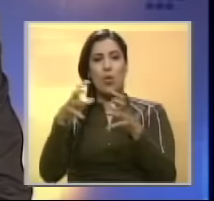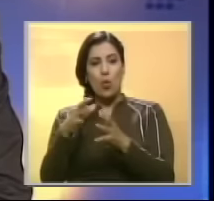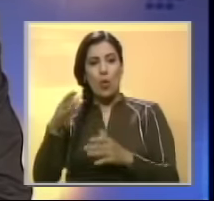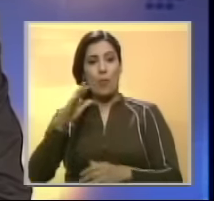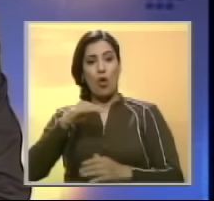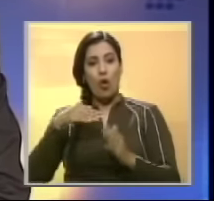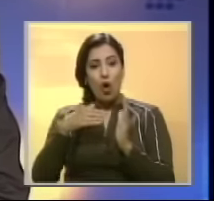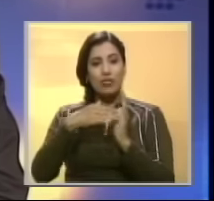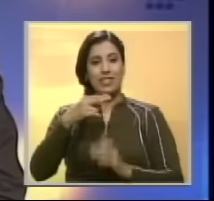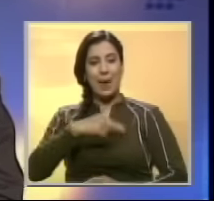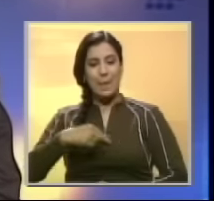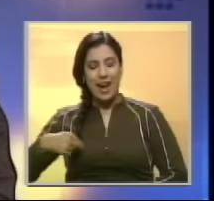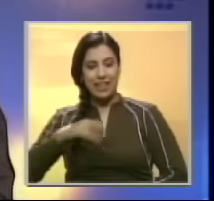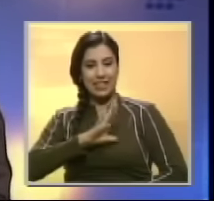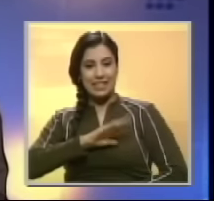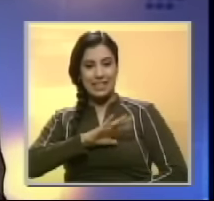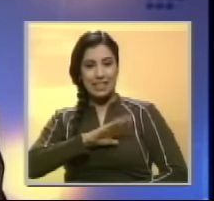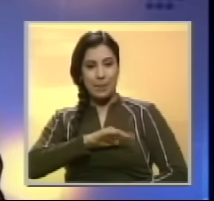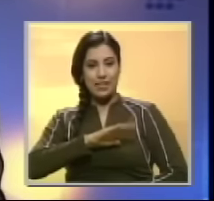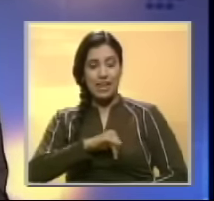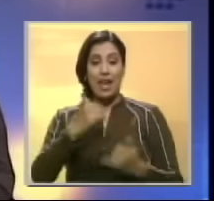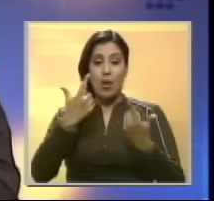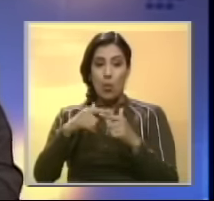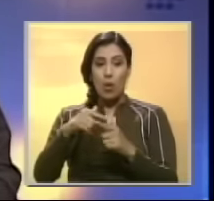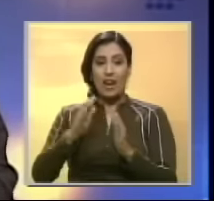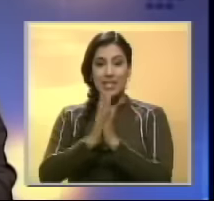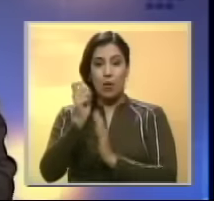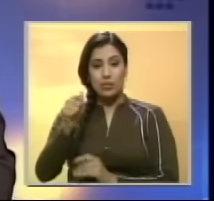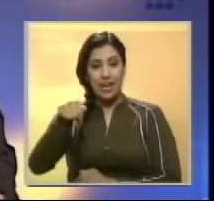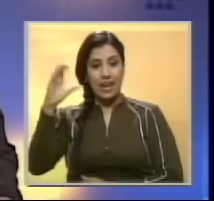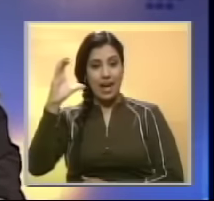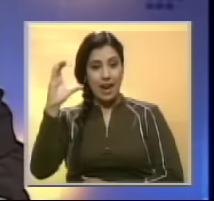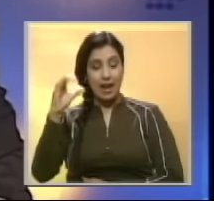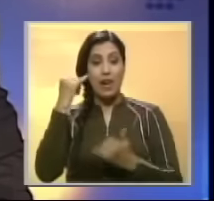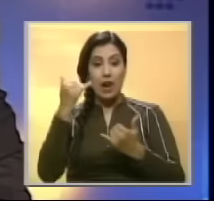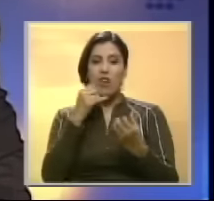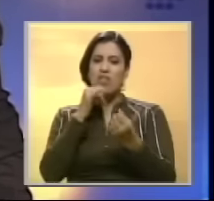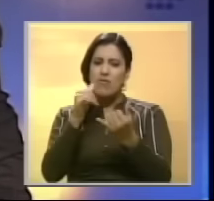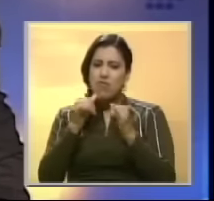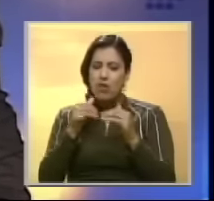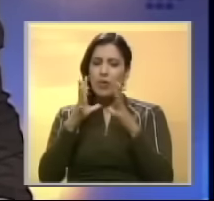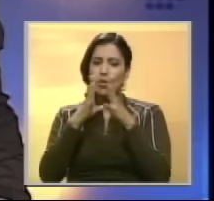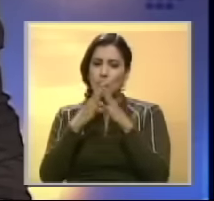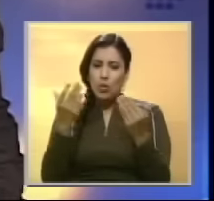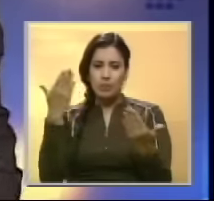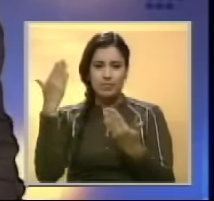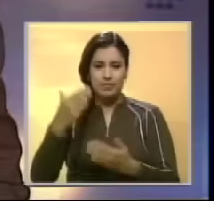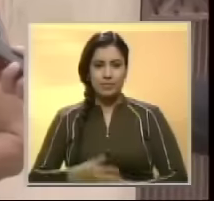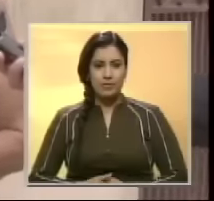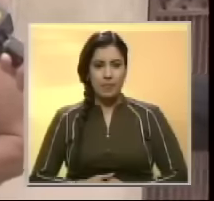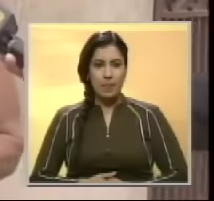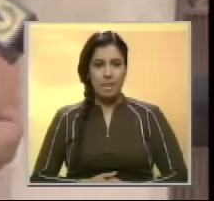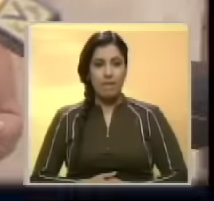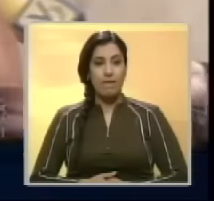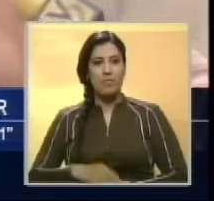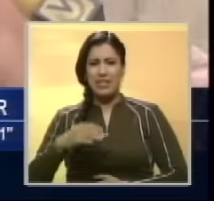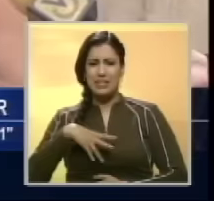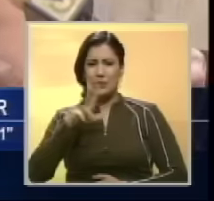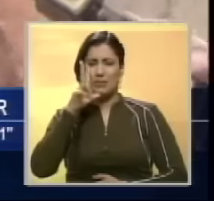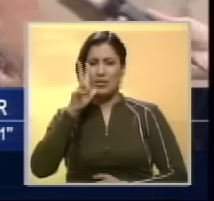contra hurtos de vehículos del C cpc en San Agustín del Sur aquí en Caracas euclide sotillo nos cuenta adelante es